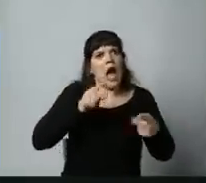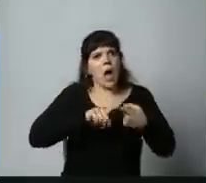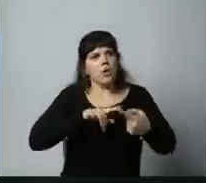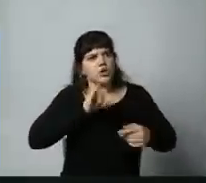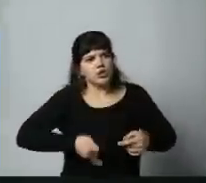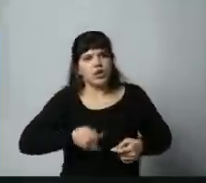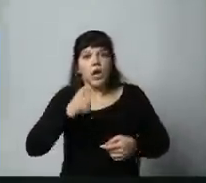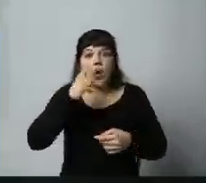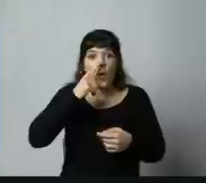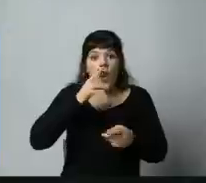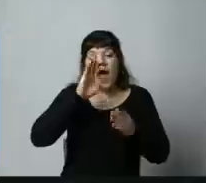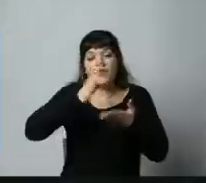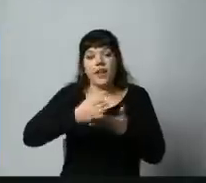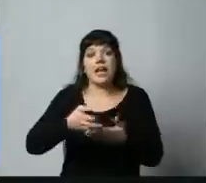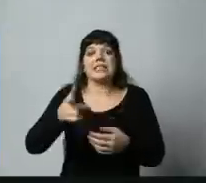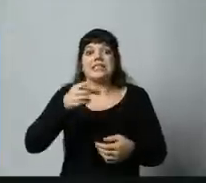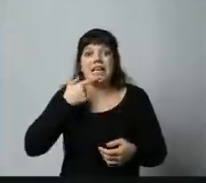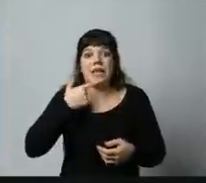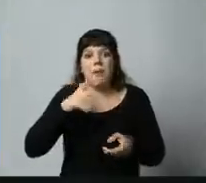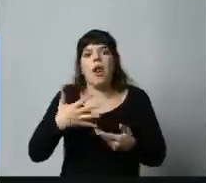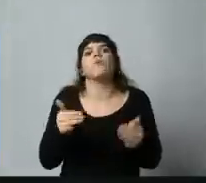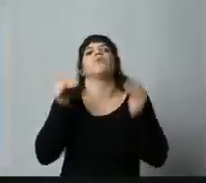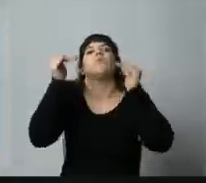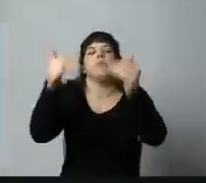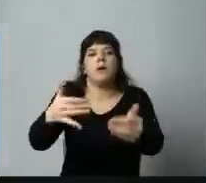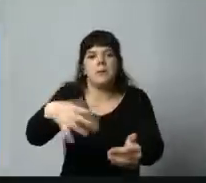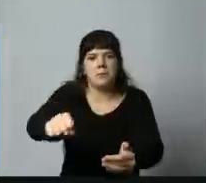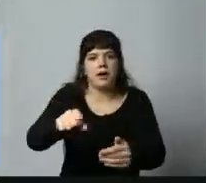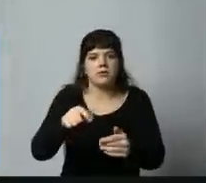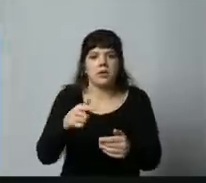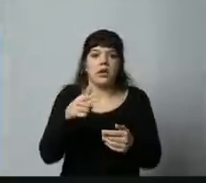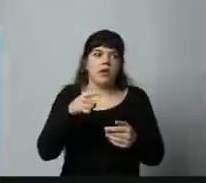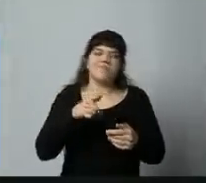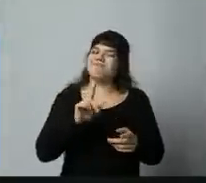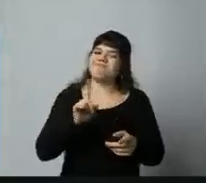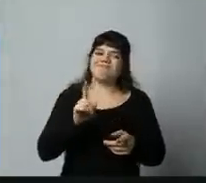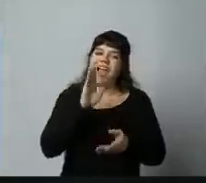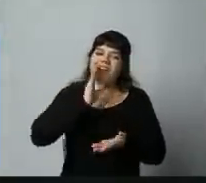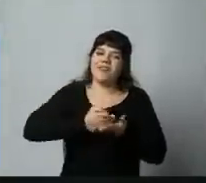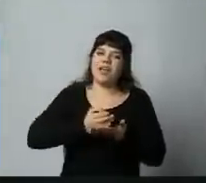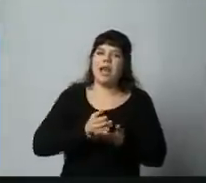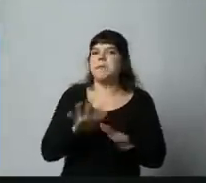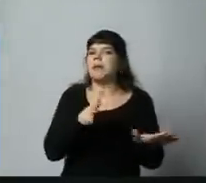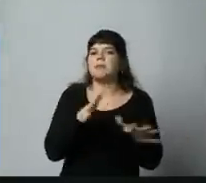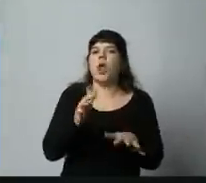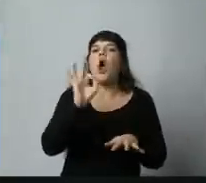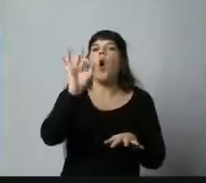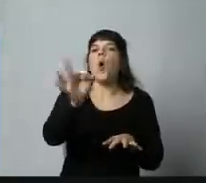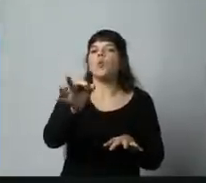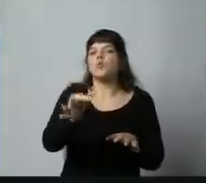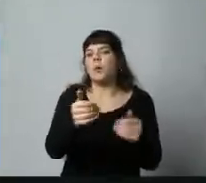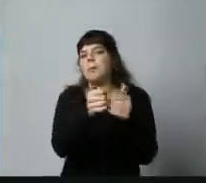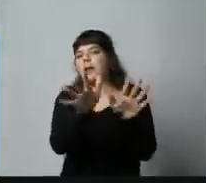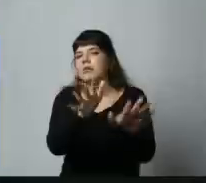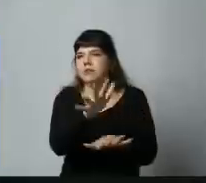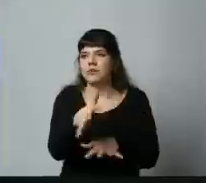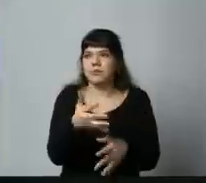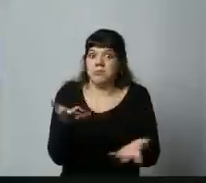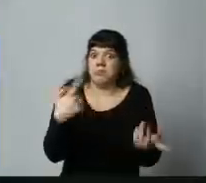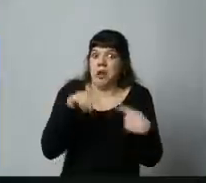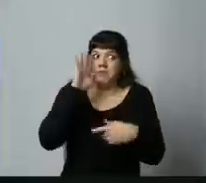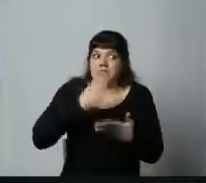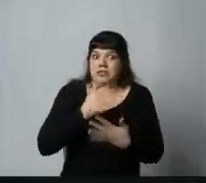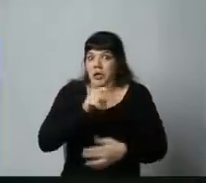que sean en septiembre eh el gobierno de xan áñez dijo no van a ser en principio en octubre habrá que ver En definitiva